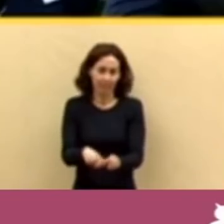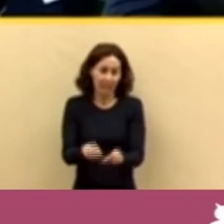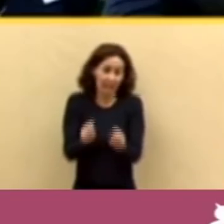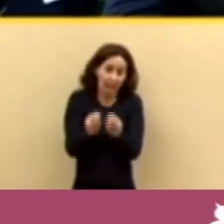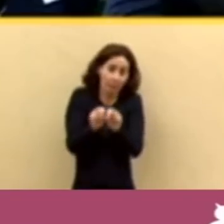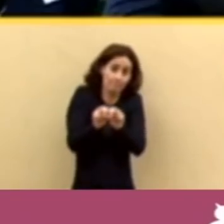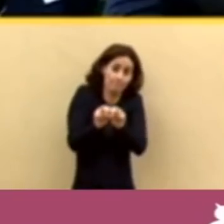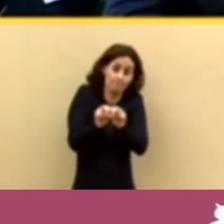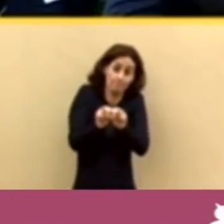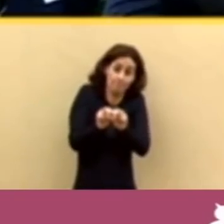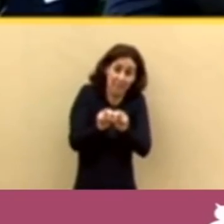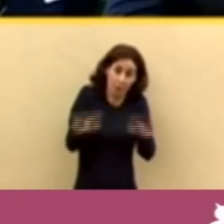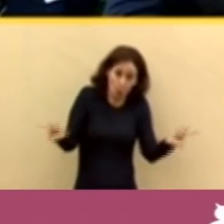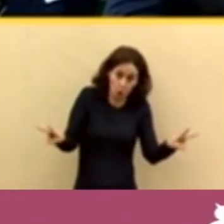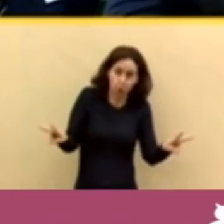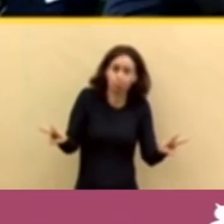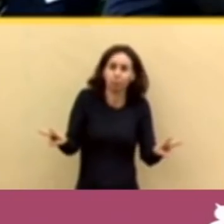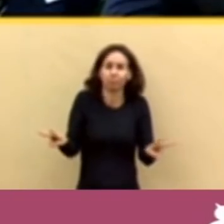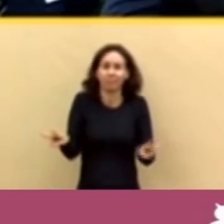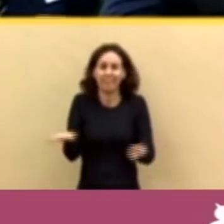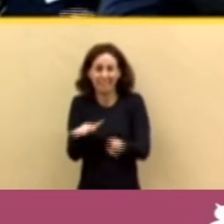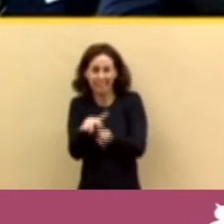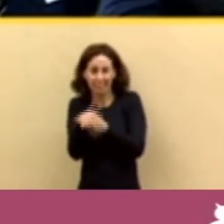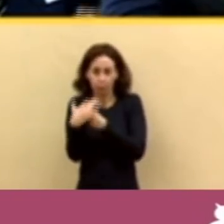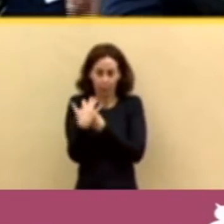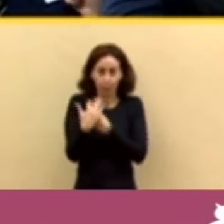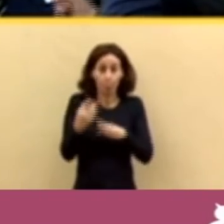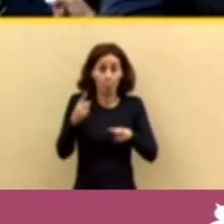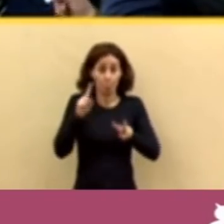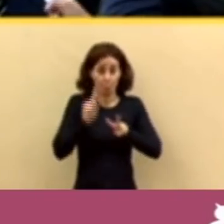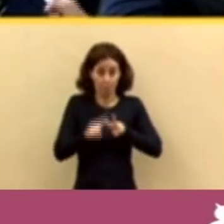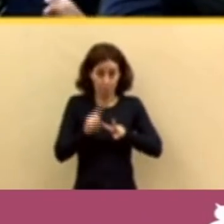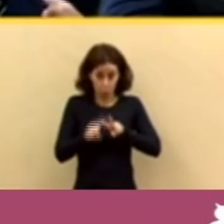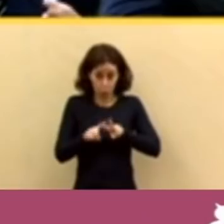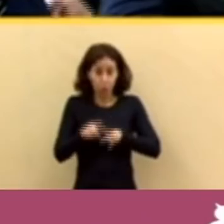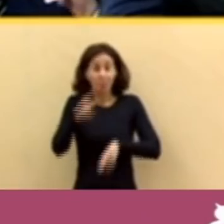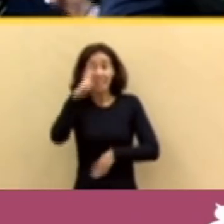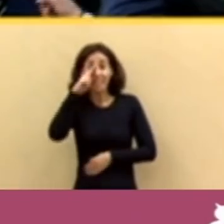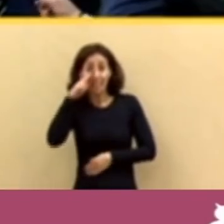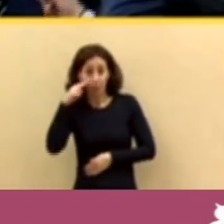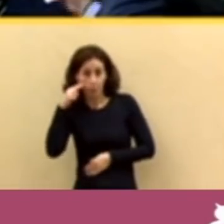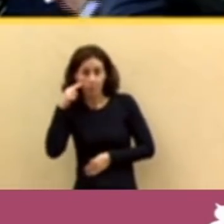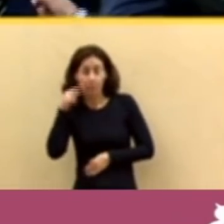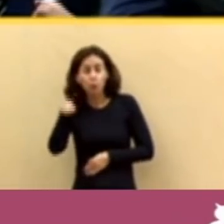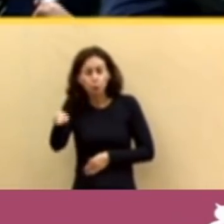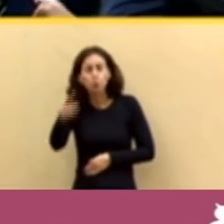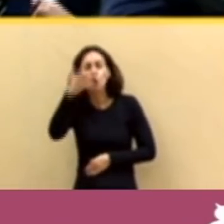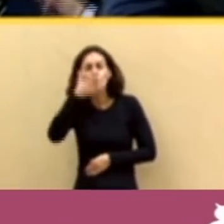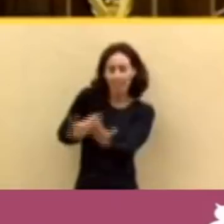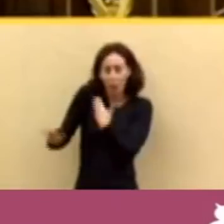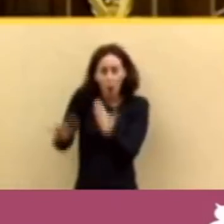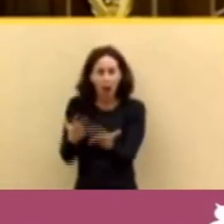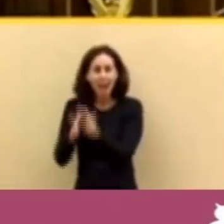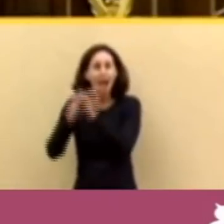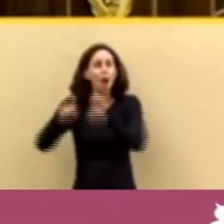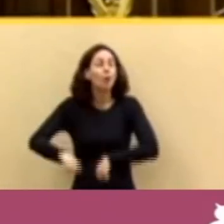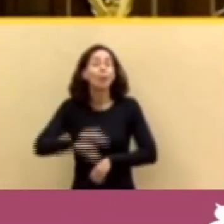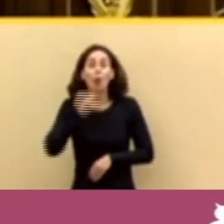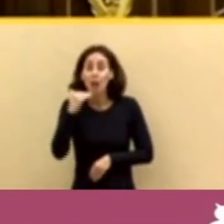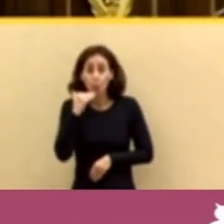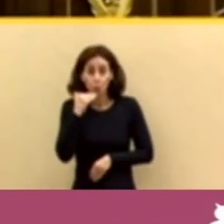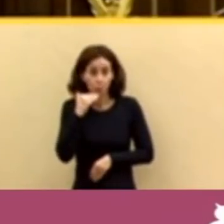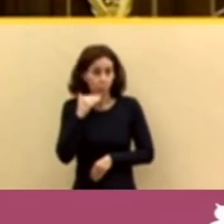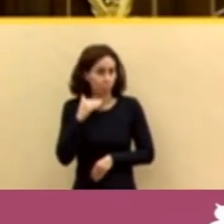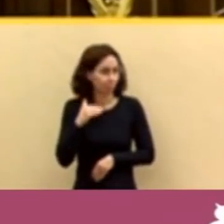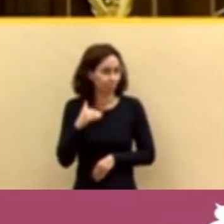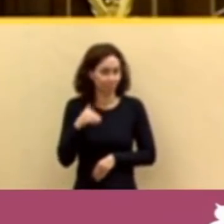lo digo para que todo el mundo lo tenga claro, le ofrecimos ir juntos en una plataforma que se llamaba España Suma las Elecciones, y se negaron. Si hubiéramos sumado